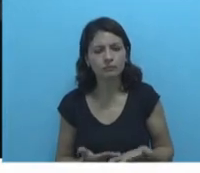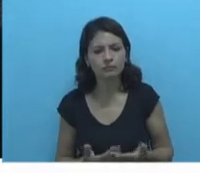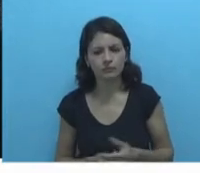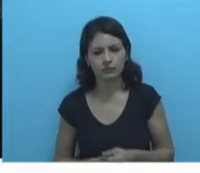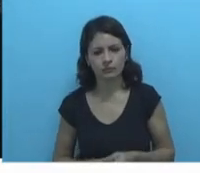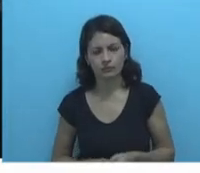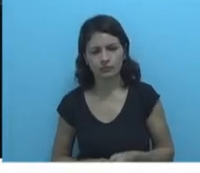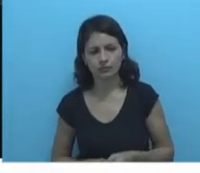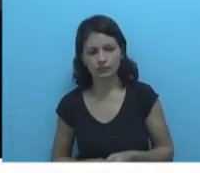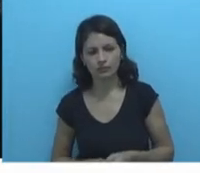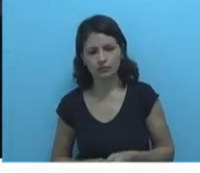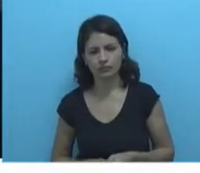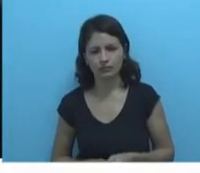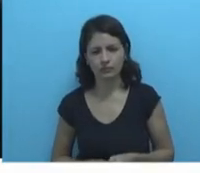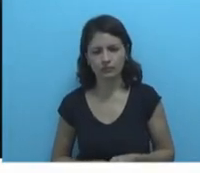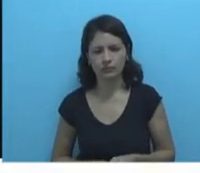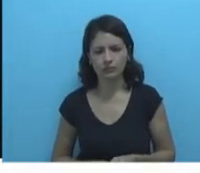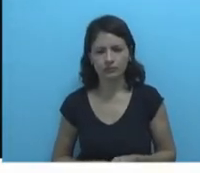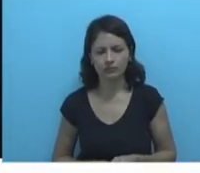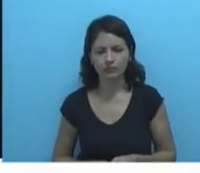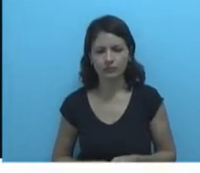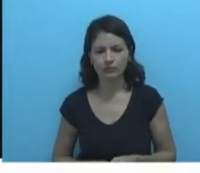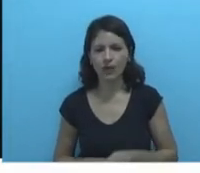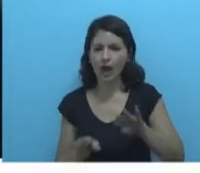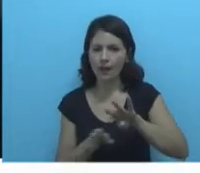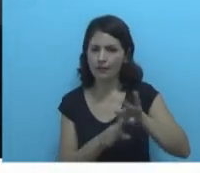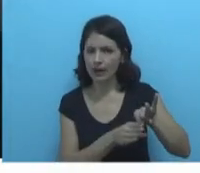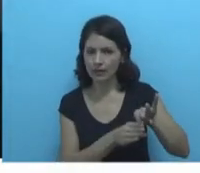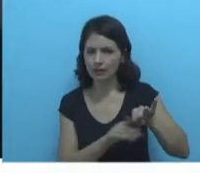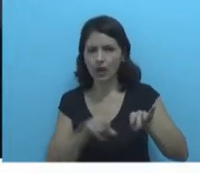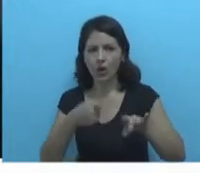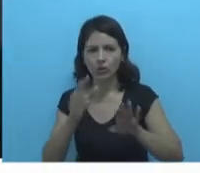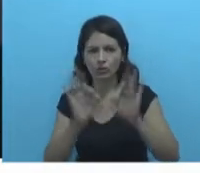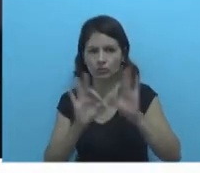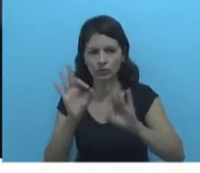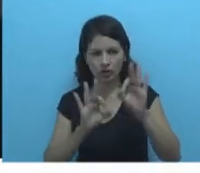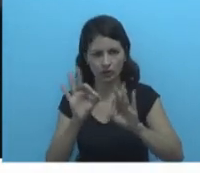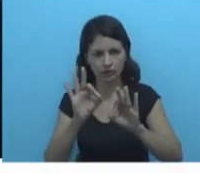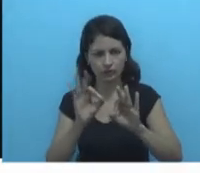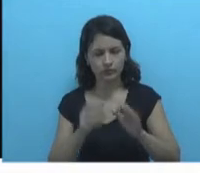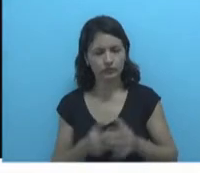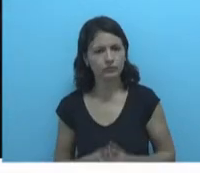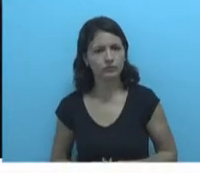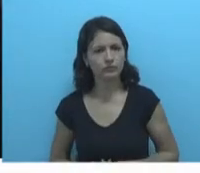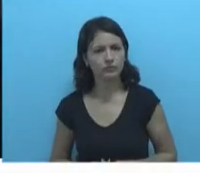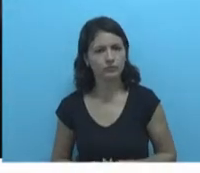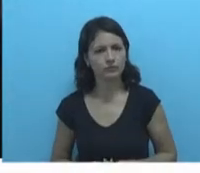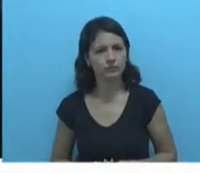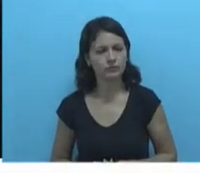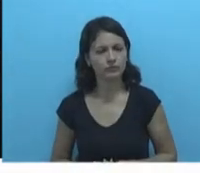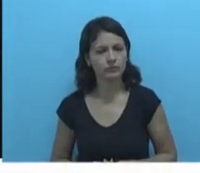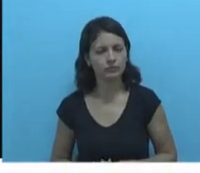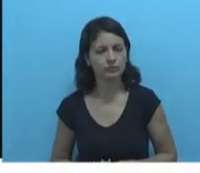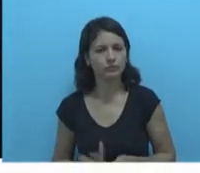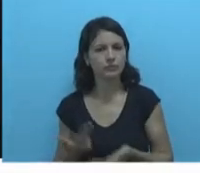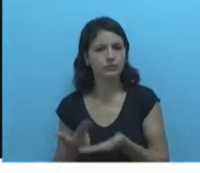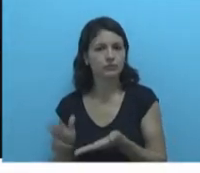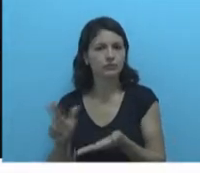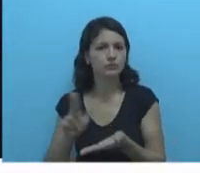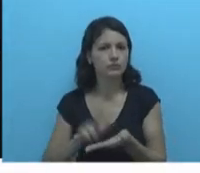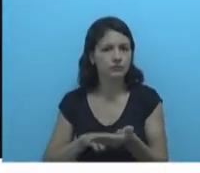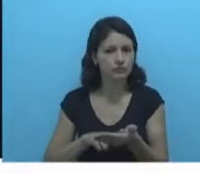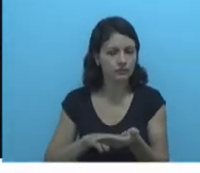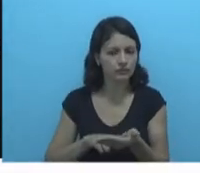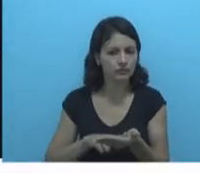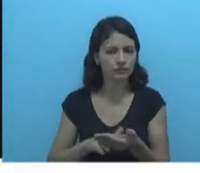son los criterios para dar prioridad. El otro proyecto lo traigo nuevamente. Alguien preguntó en